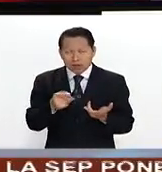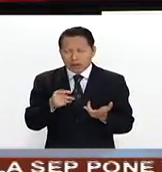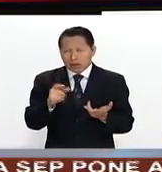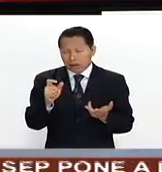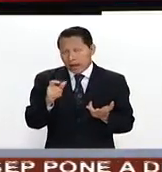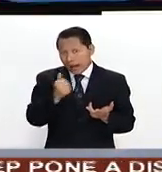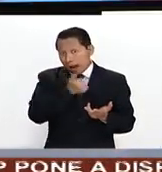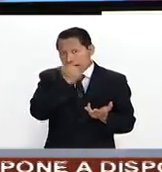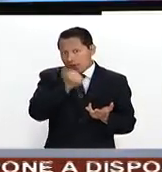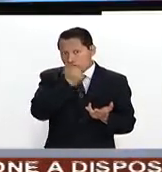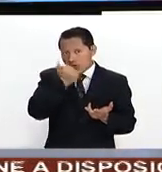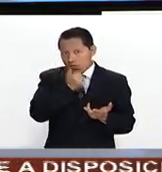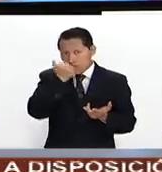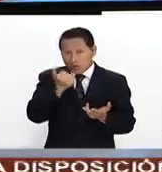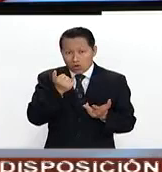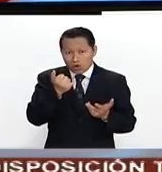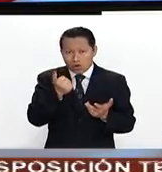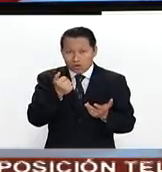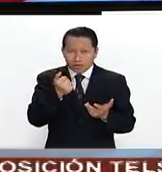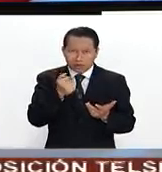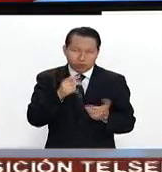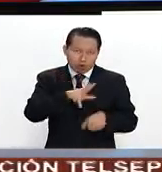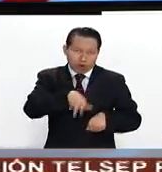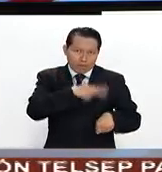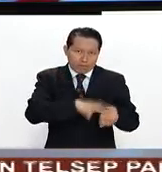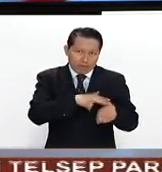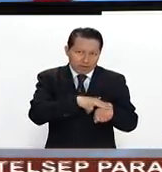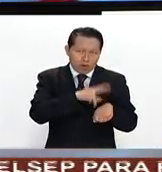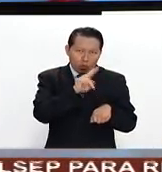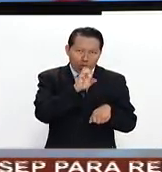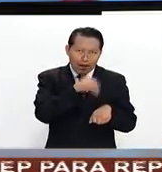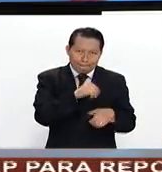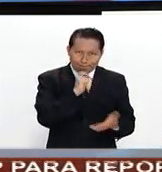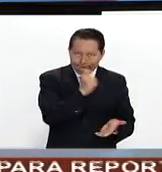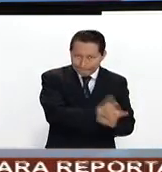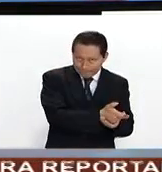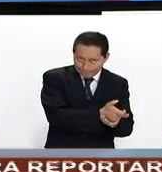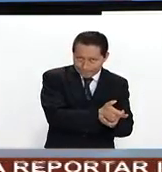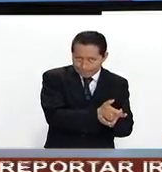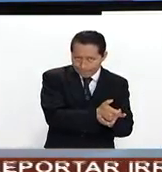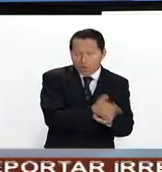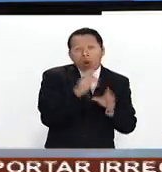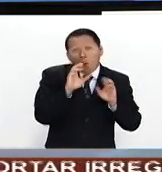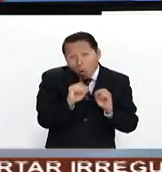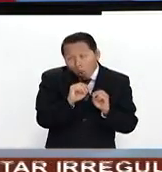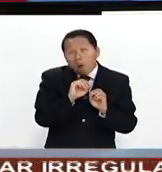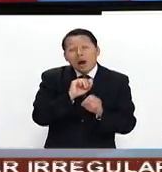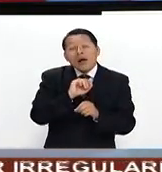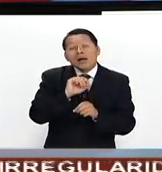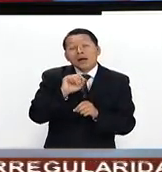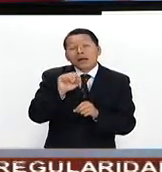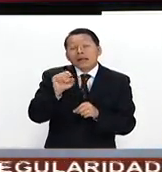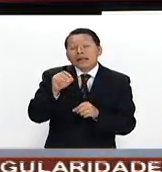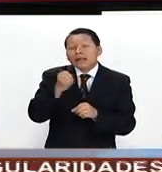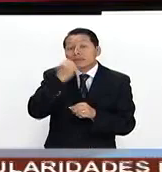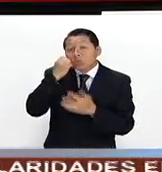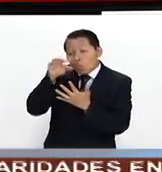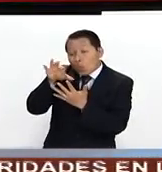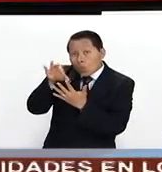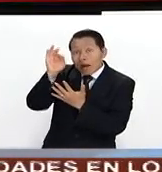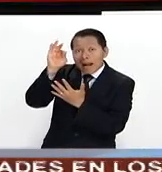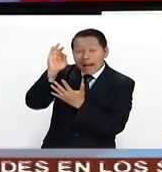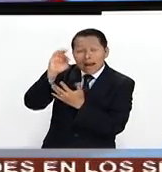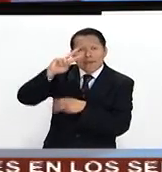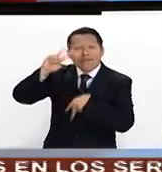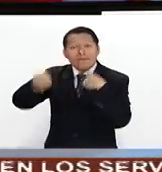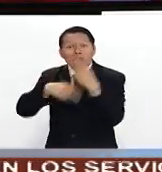o haciendo las aportaciones que ellos hacen normalmente a la UAM, o depende de la escuela donde escojan irse? ¿Tienen